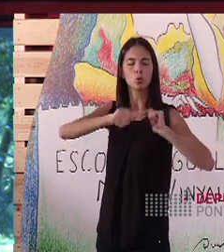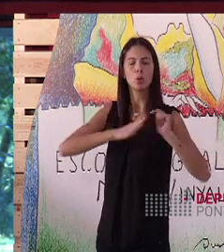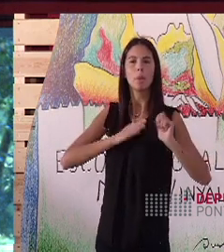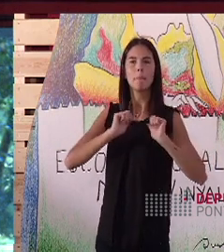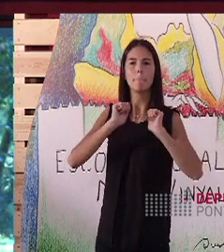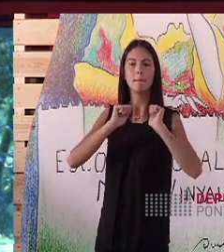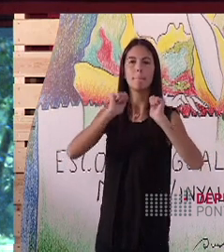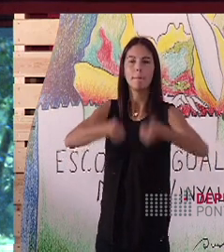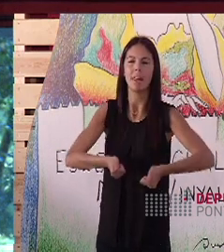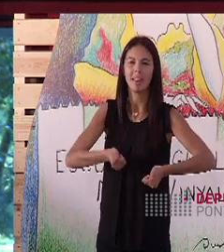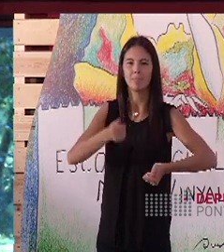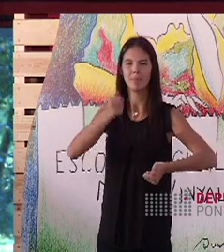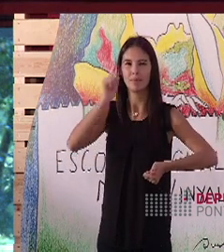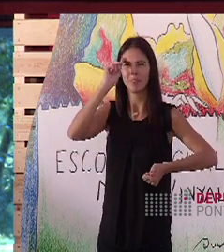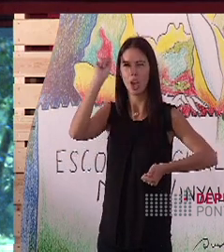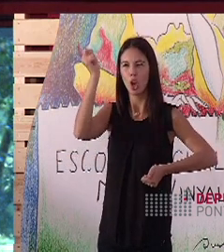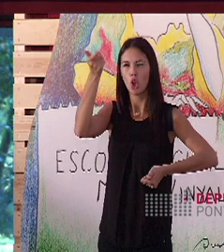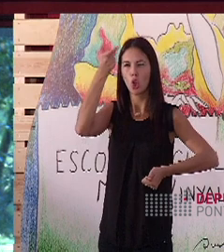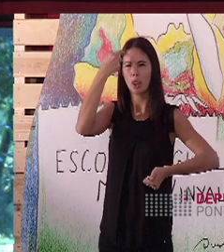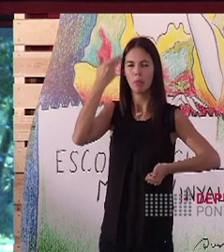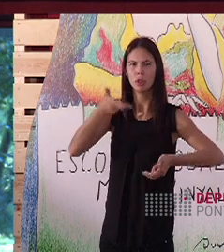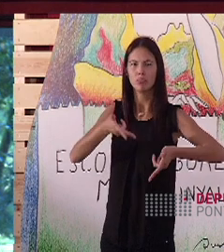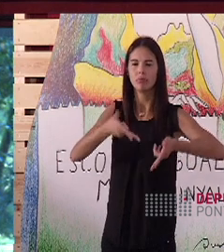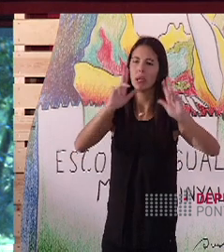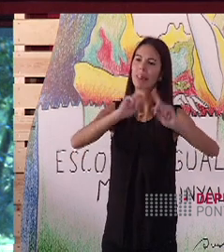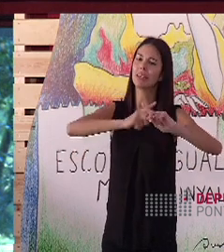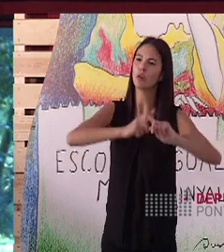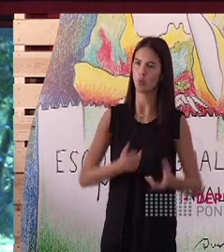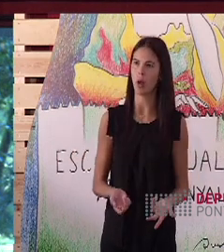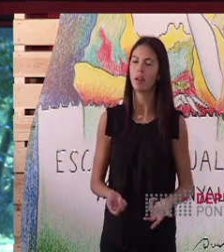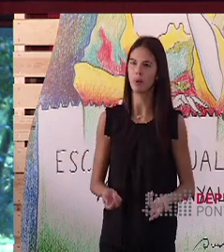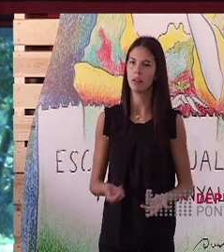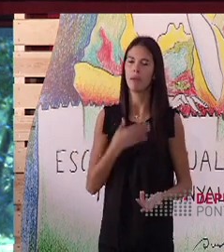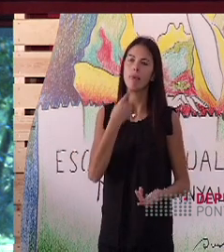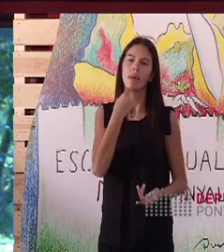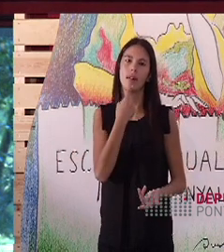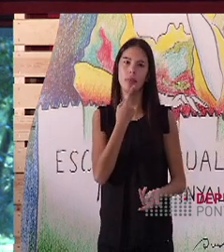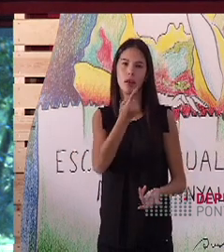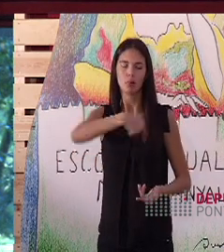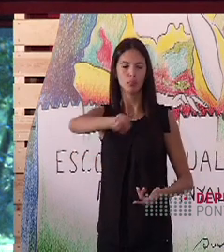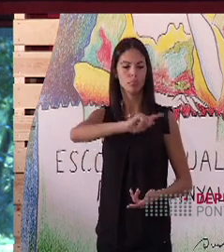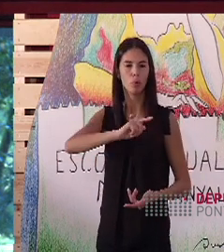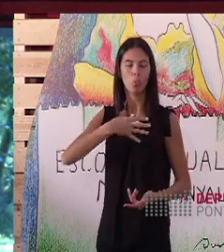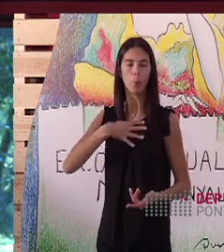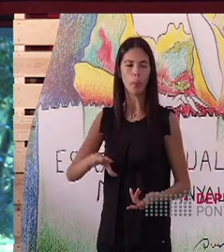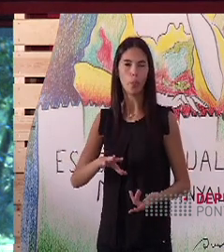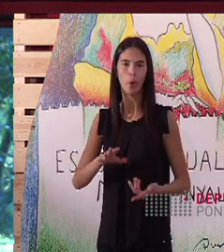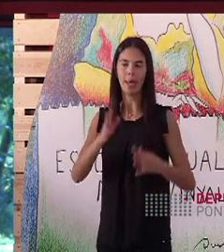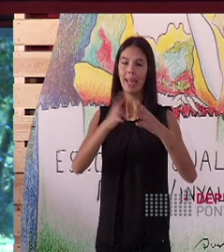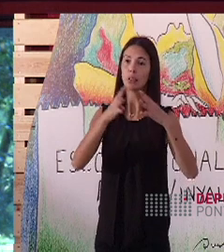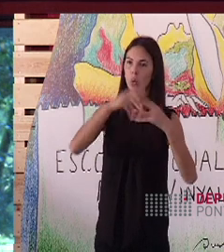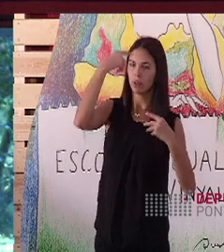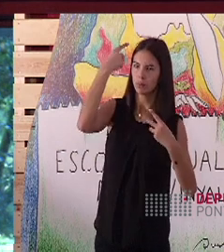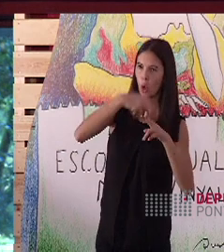introduciendo la idea de la libertad sexual. Es decir, no podemos solamente cambiar las